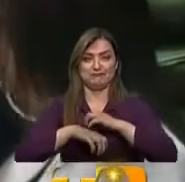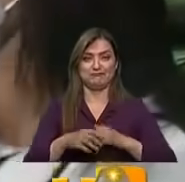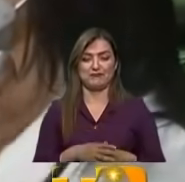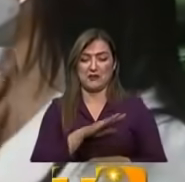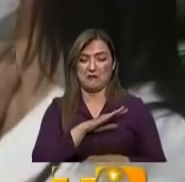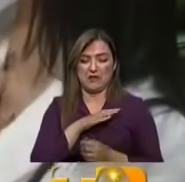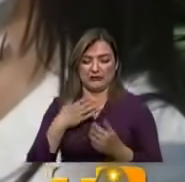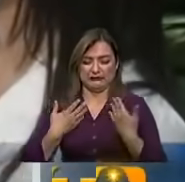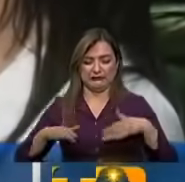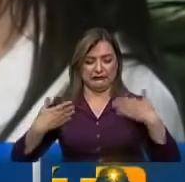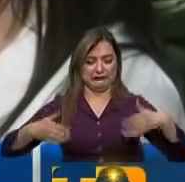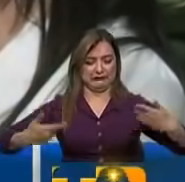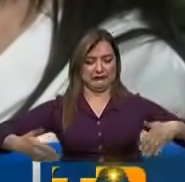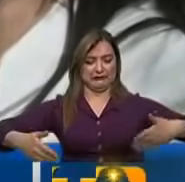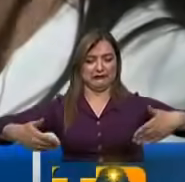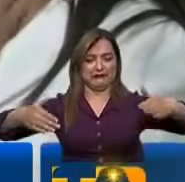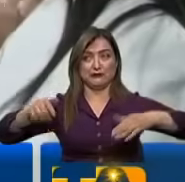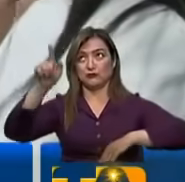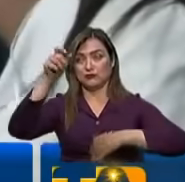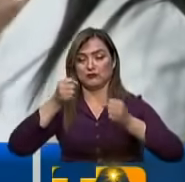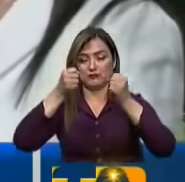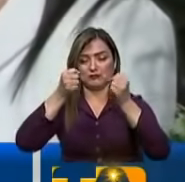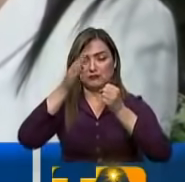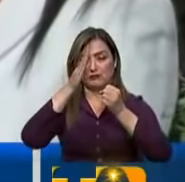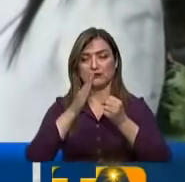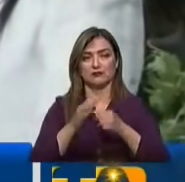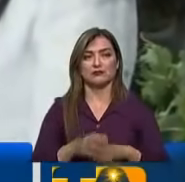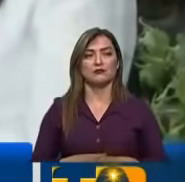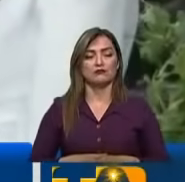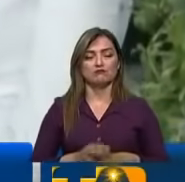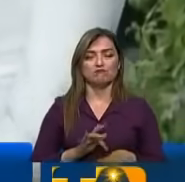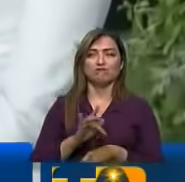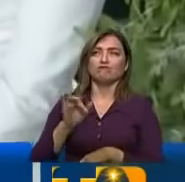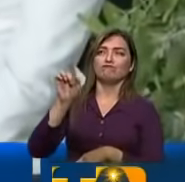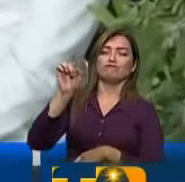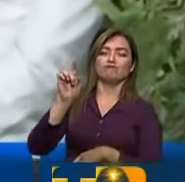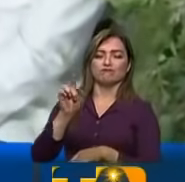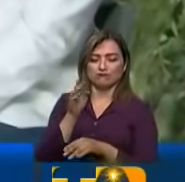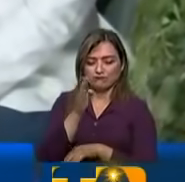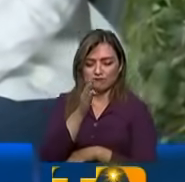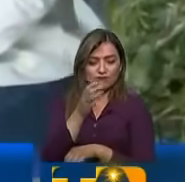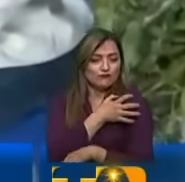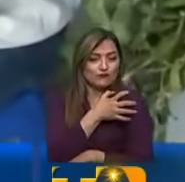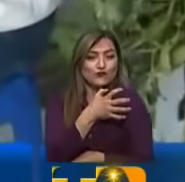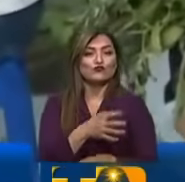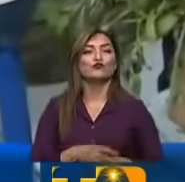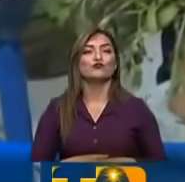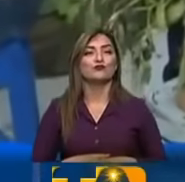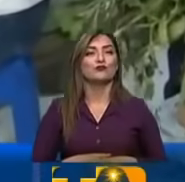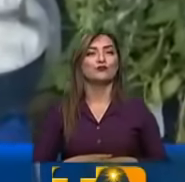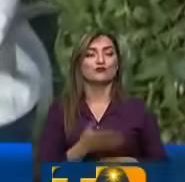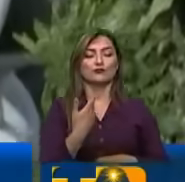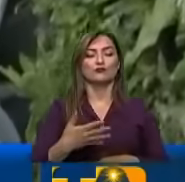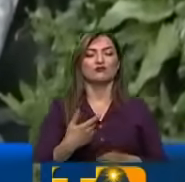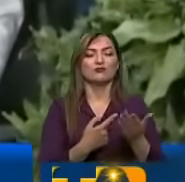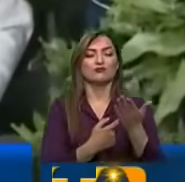maldad salga. Tú eres el poder, Padre bendito, tú eres la gloria. Bendícele, fortaleza. ¿Qué me está poniendo en este